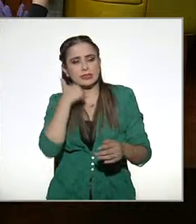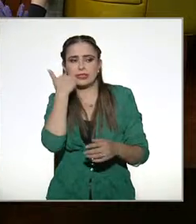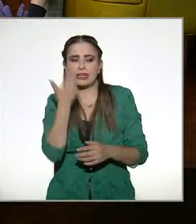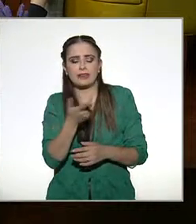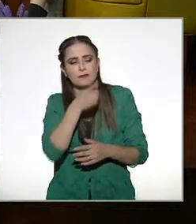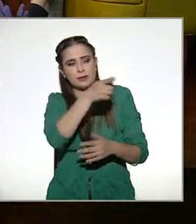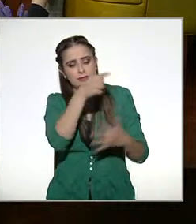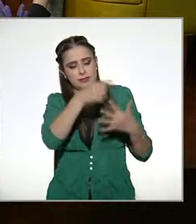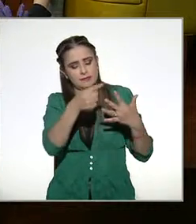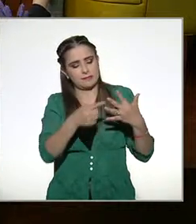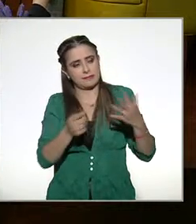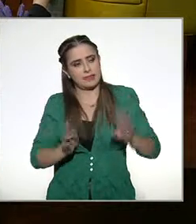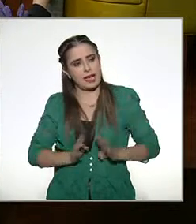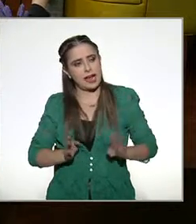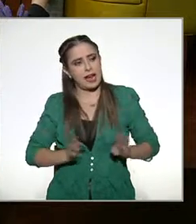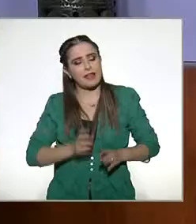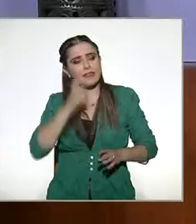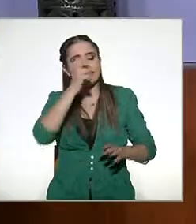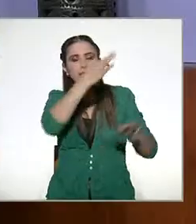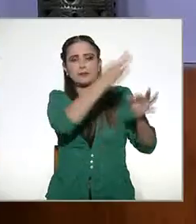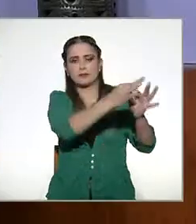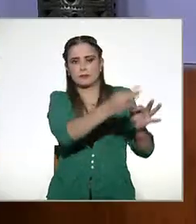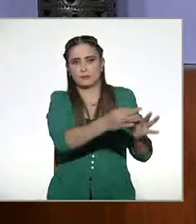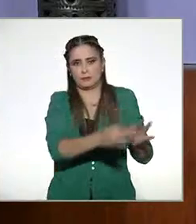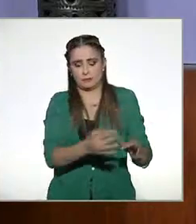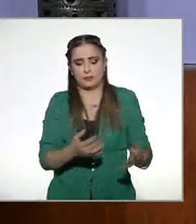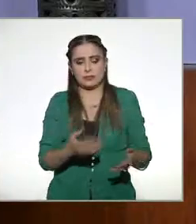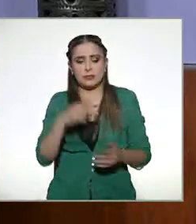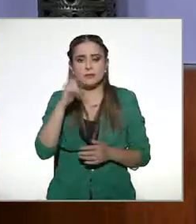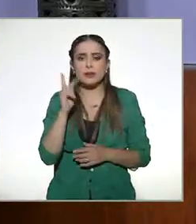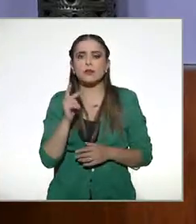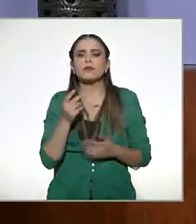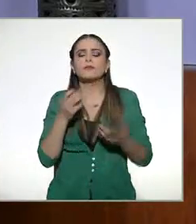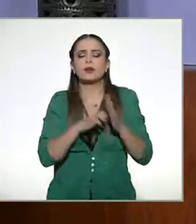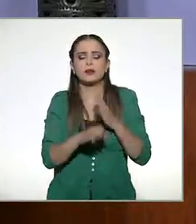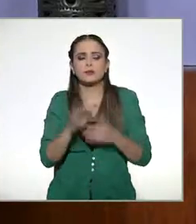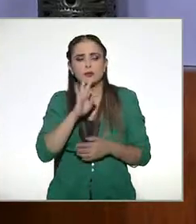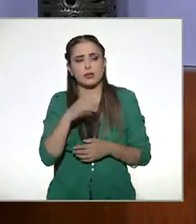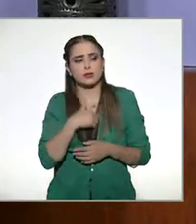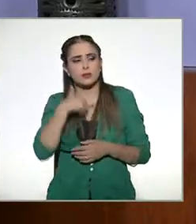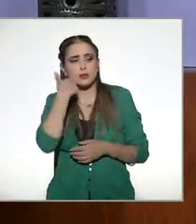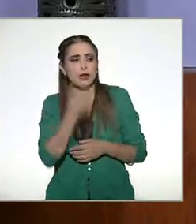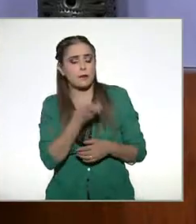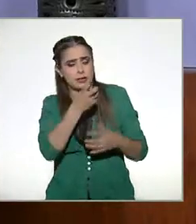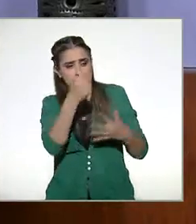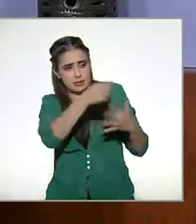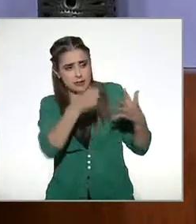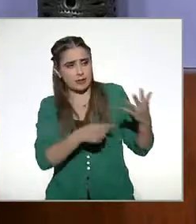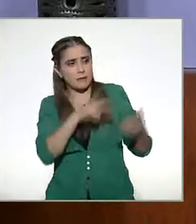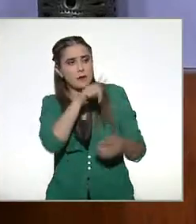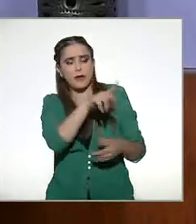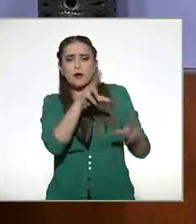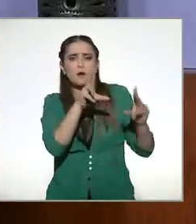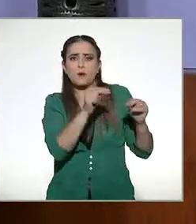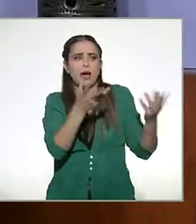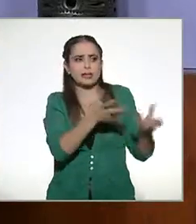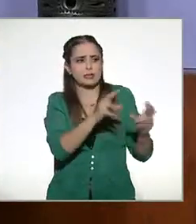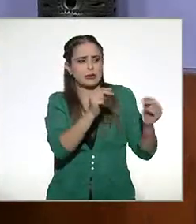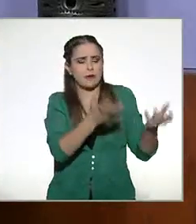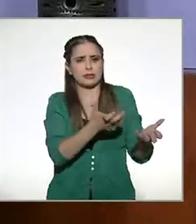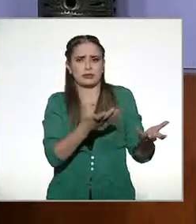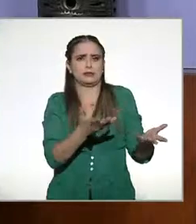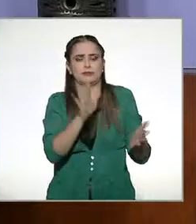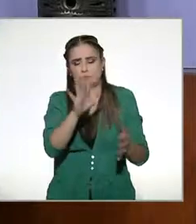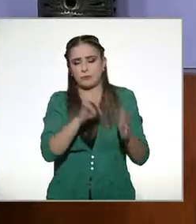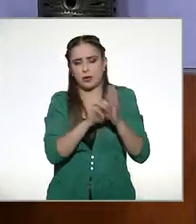porque en realidad uno podría decir bueno cómo hacer para no poner o esperar algo del otro pero en educación a los docentes se les